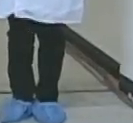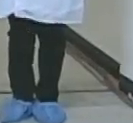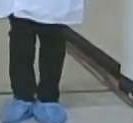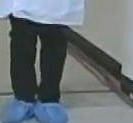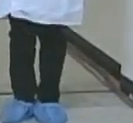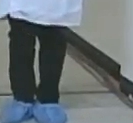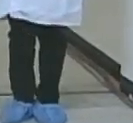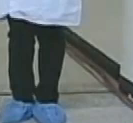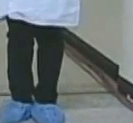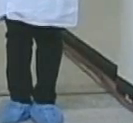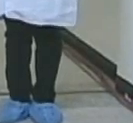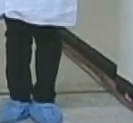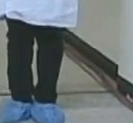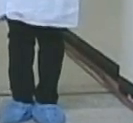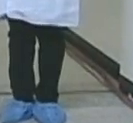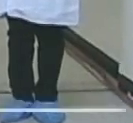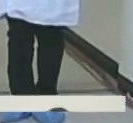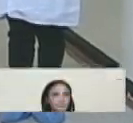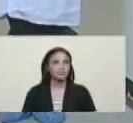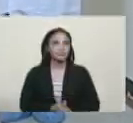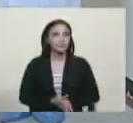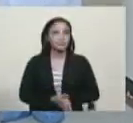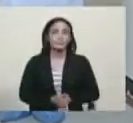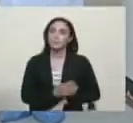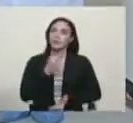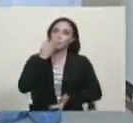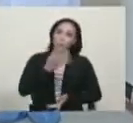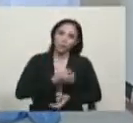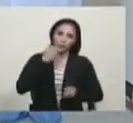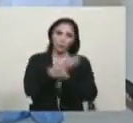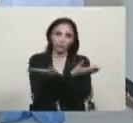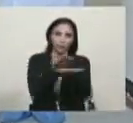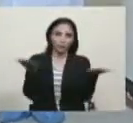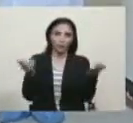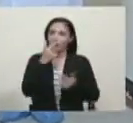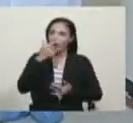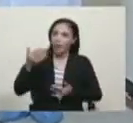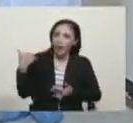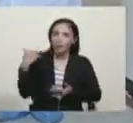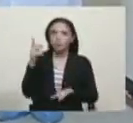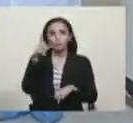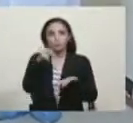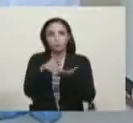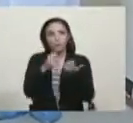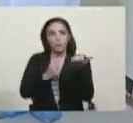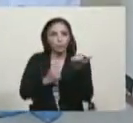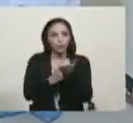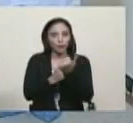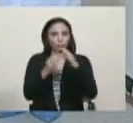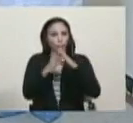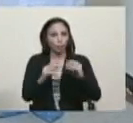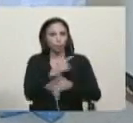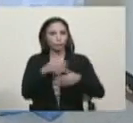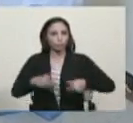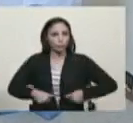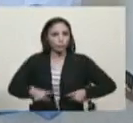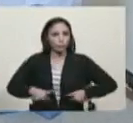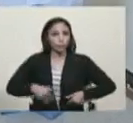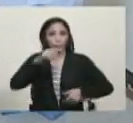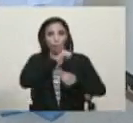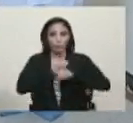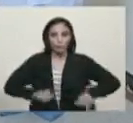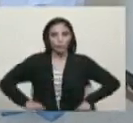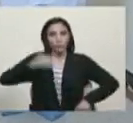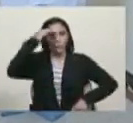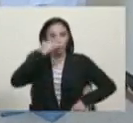lealtad de los militares que ejercen su función en defensa del territorio